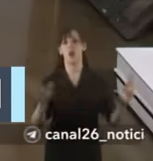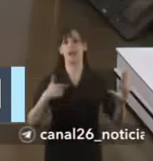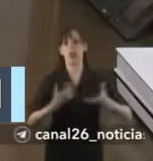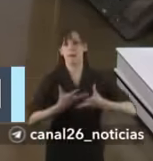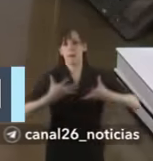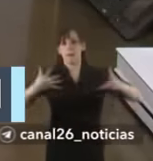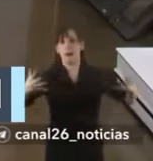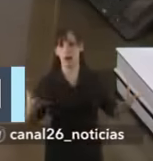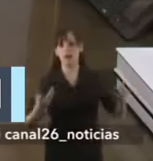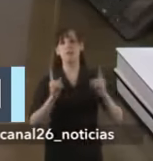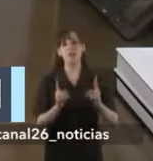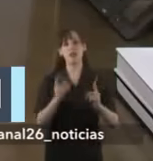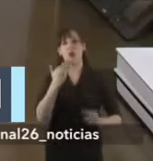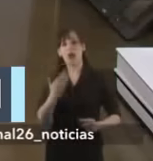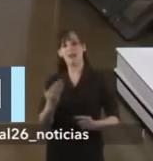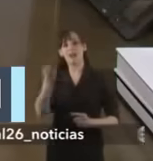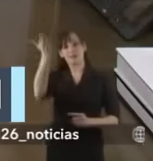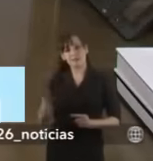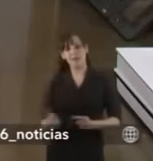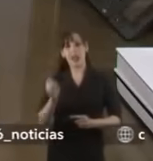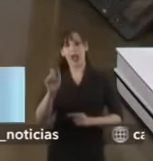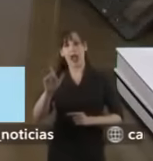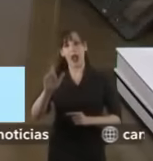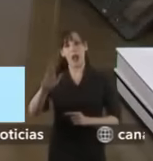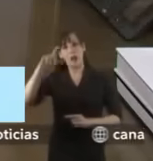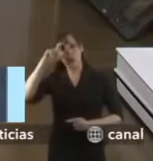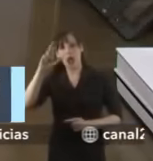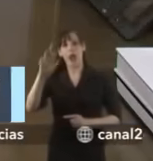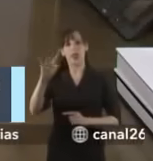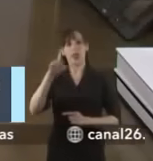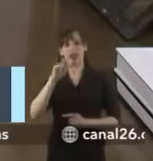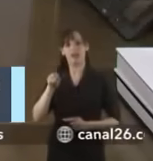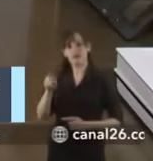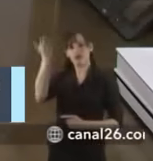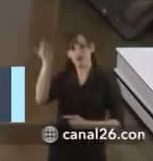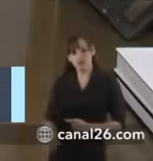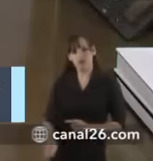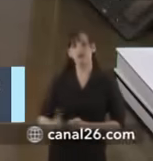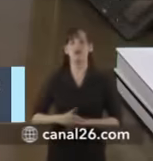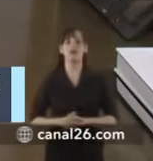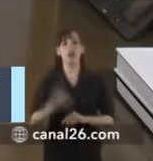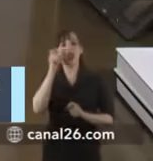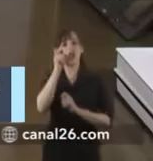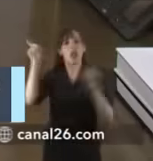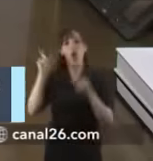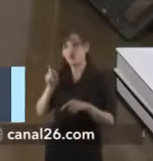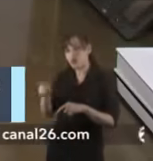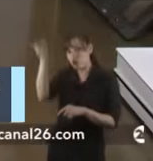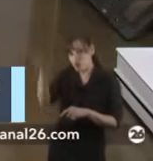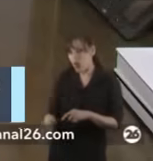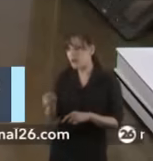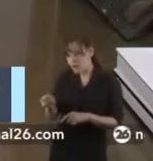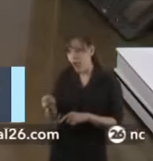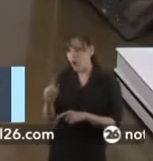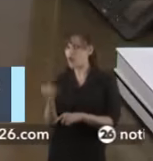de nuestra primera constitución con sus ideas como faro se llevó adelante el proyecto de país que entre fines del siglo XIX y